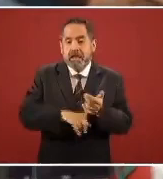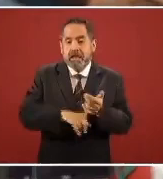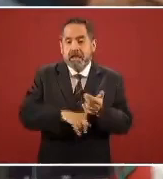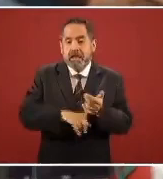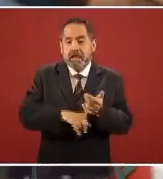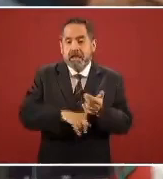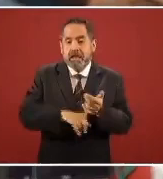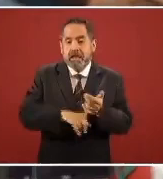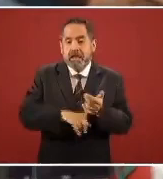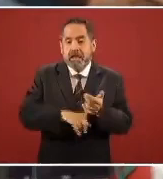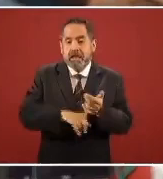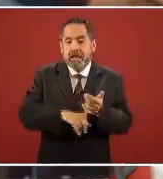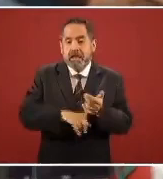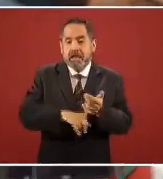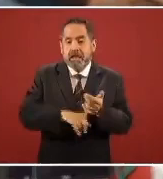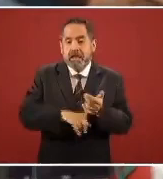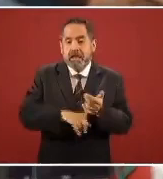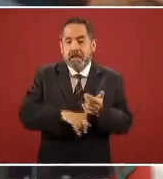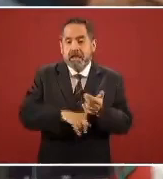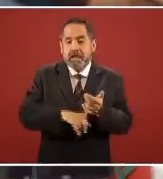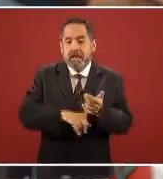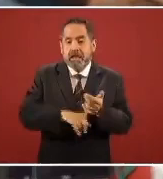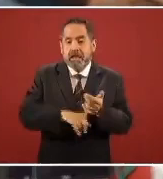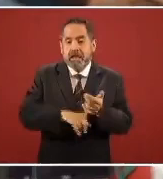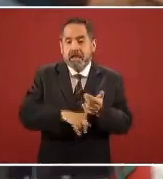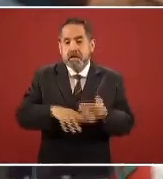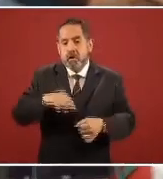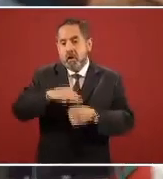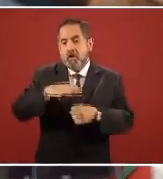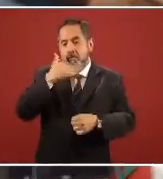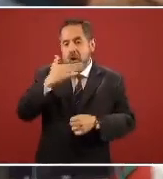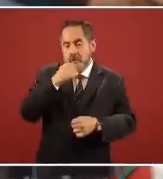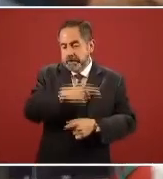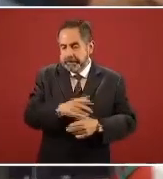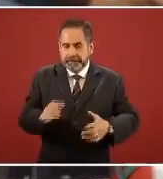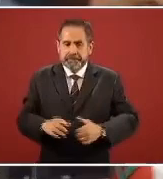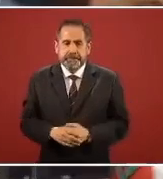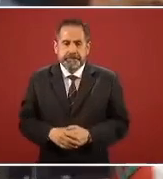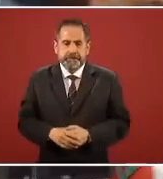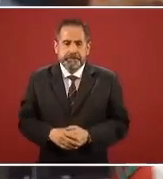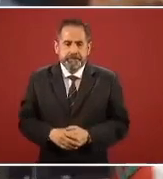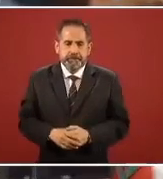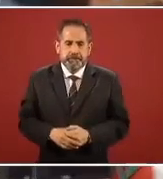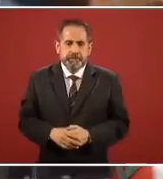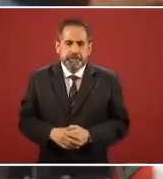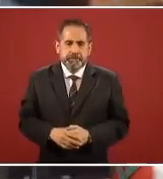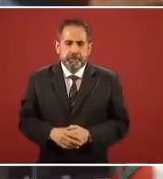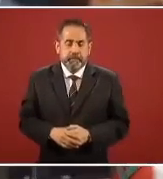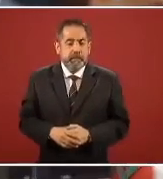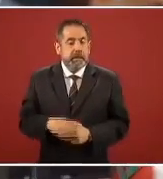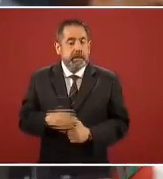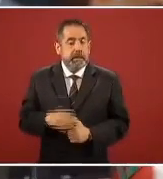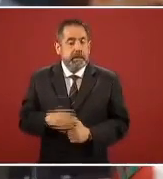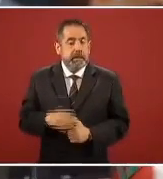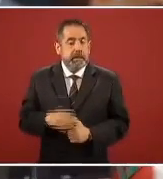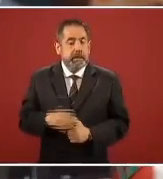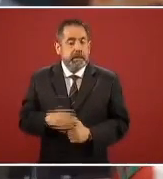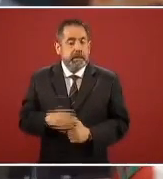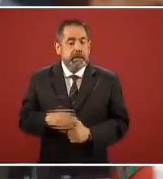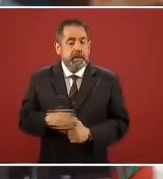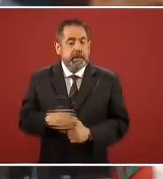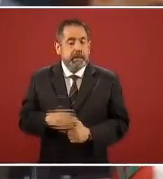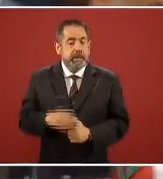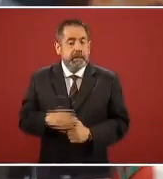for certainty they did perform electoral fraud. En el 2013. And in the